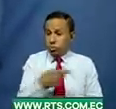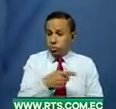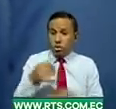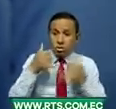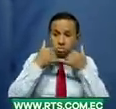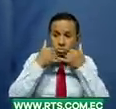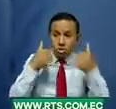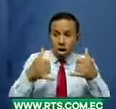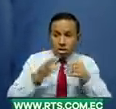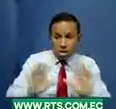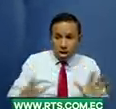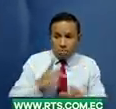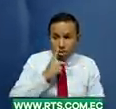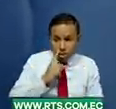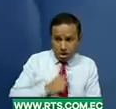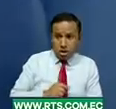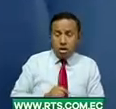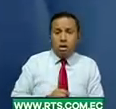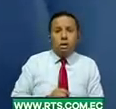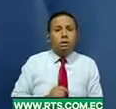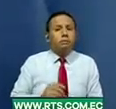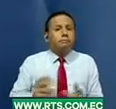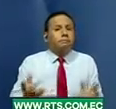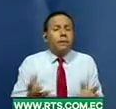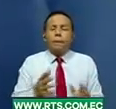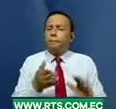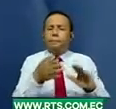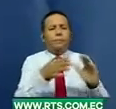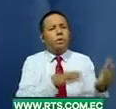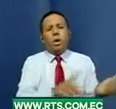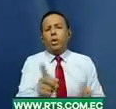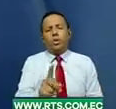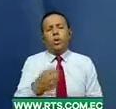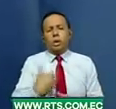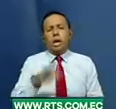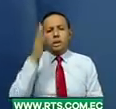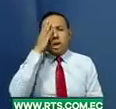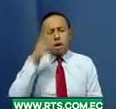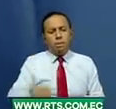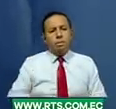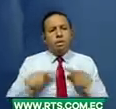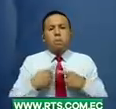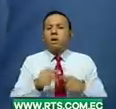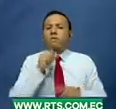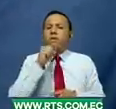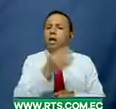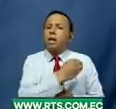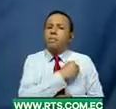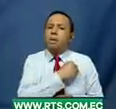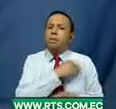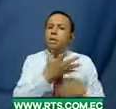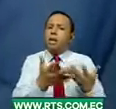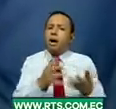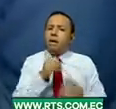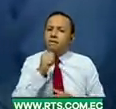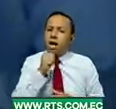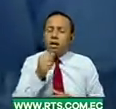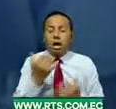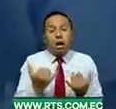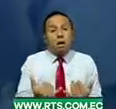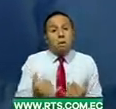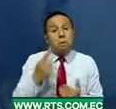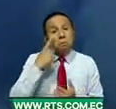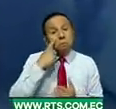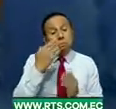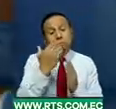usted? No sabemos nada. Está que va a salir, pero no está muerto, él no está muerto, está vivo, gracias a Dios. Igual nada. Pero debe salir hoy. Claro, sí, está acreditado,